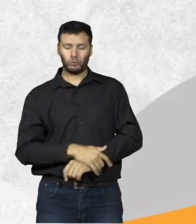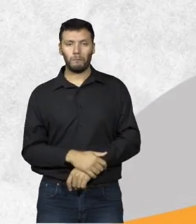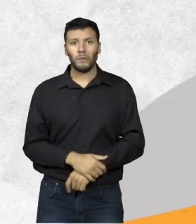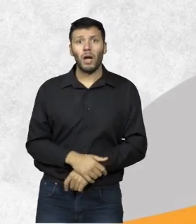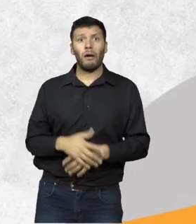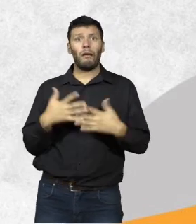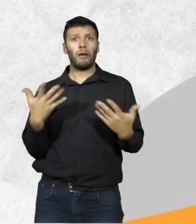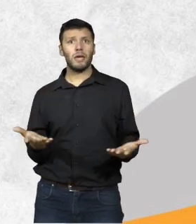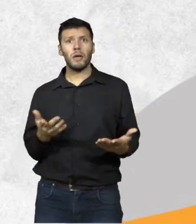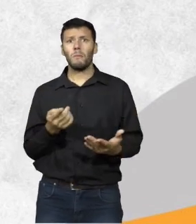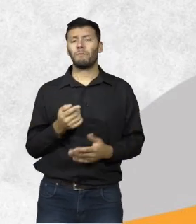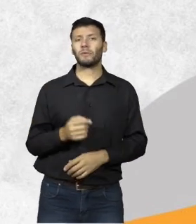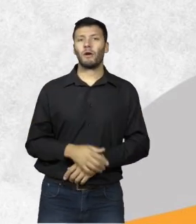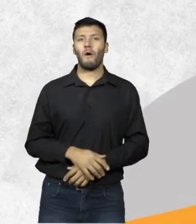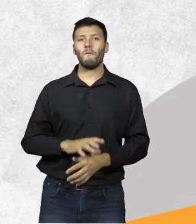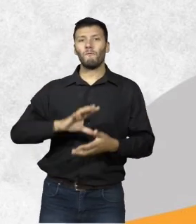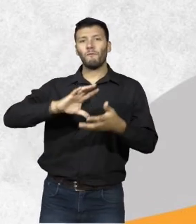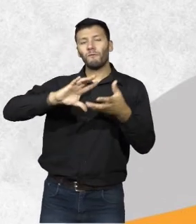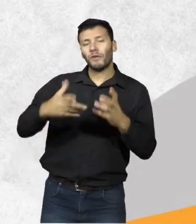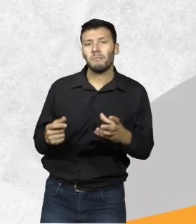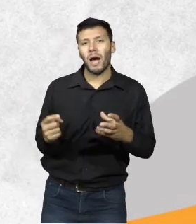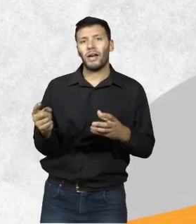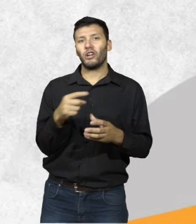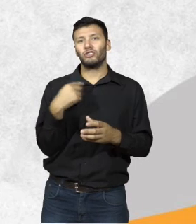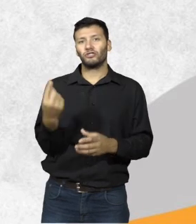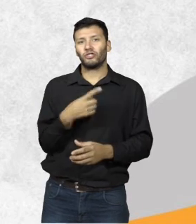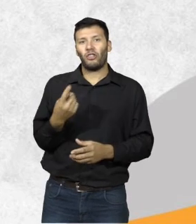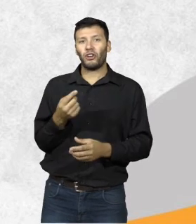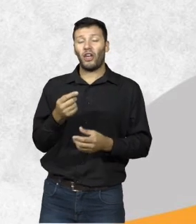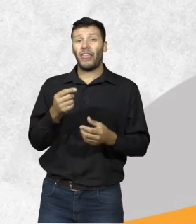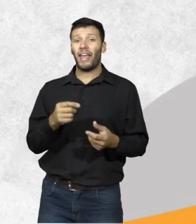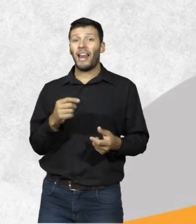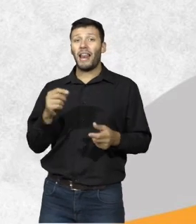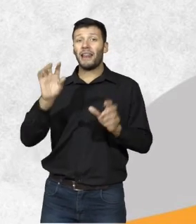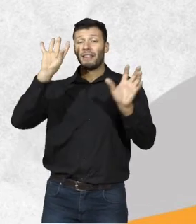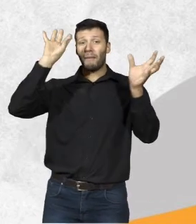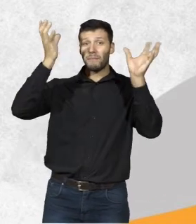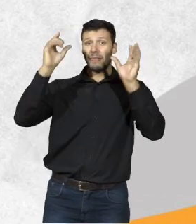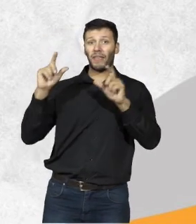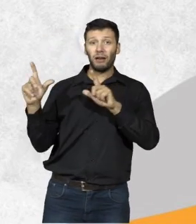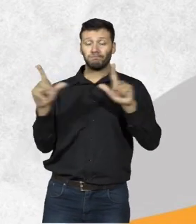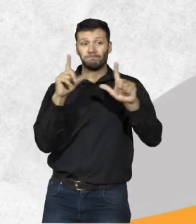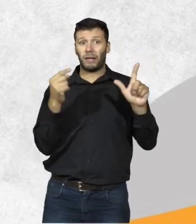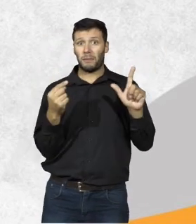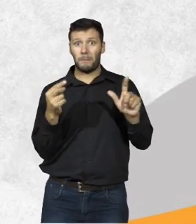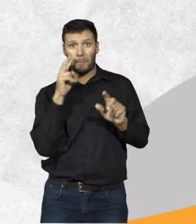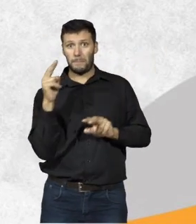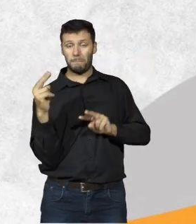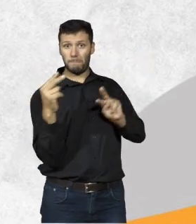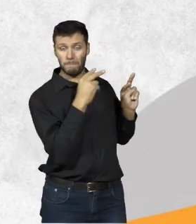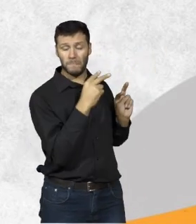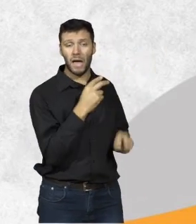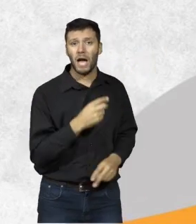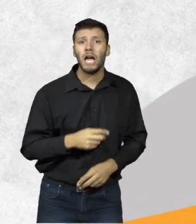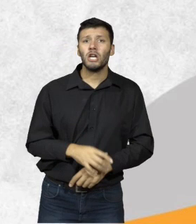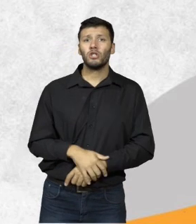un torino en medio de una presentación del tema ambiental? Y esto no me quiero atribuir yo el mérito de esto,